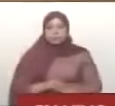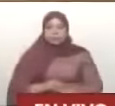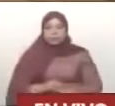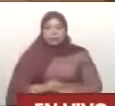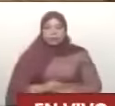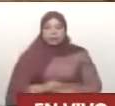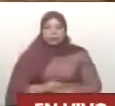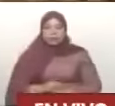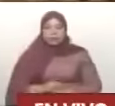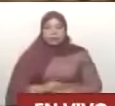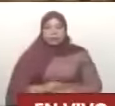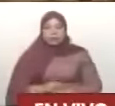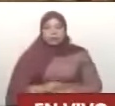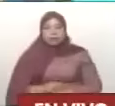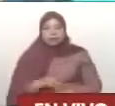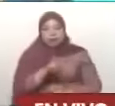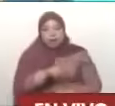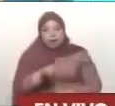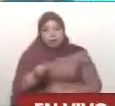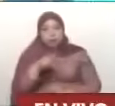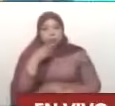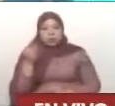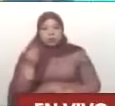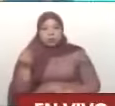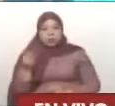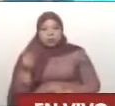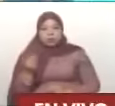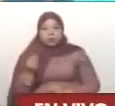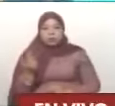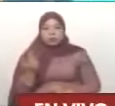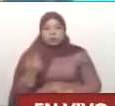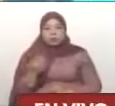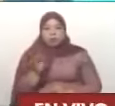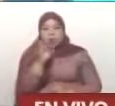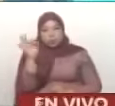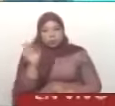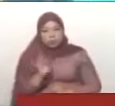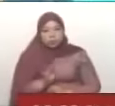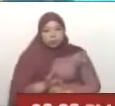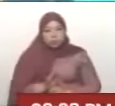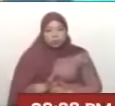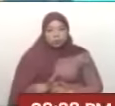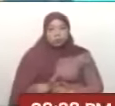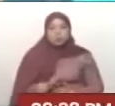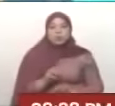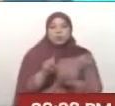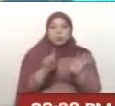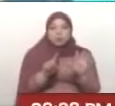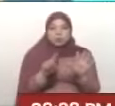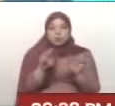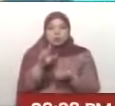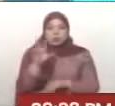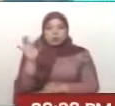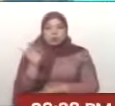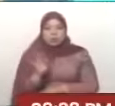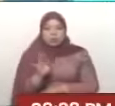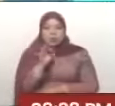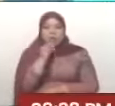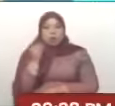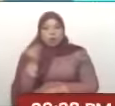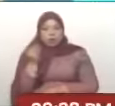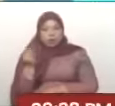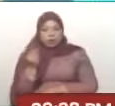Bueno, aquí hay una cantidad, fíjate el porcentaje. El 63% de los